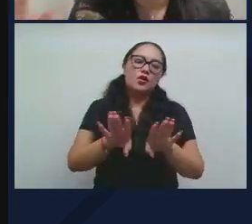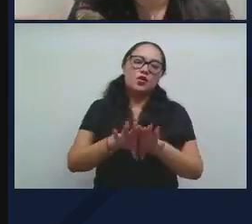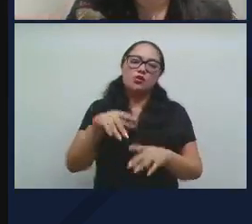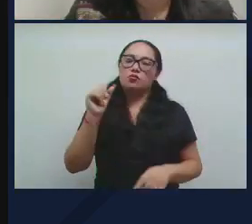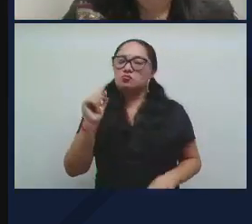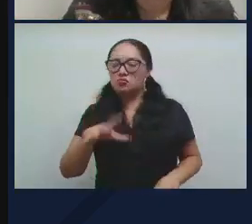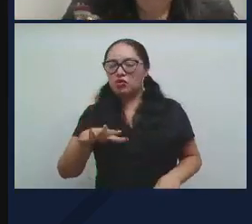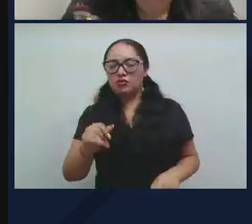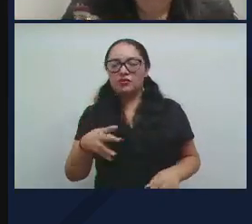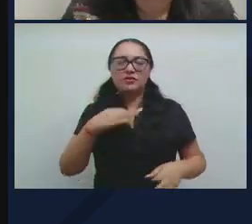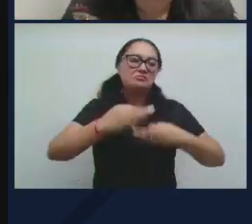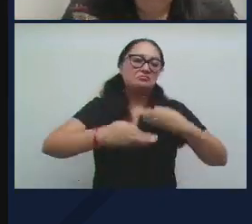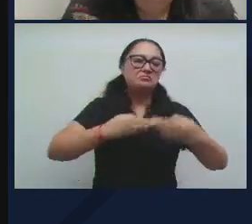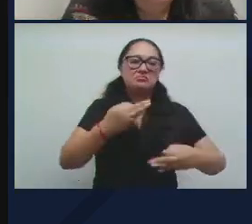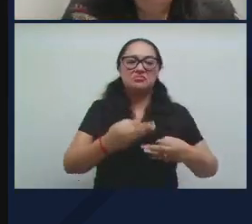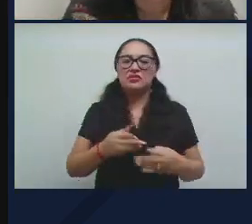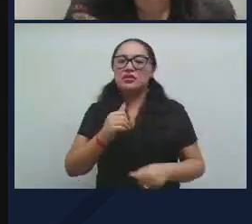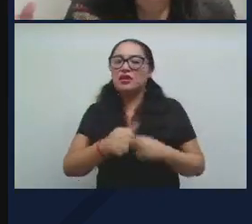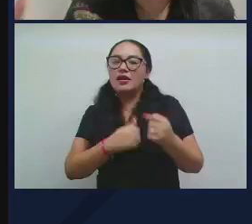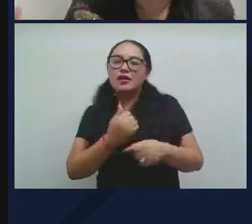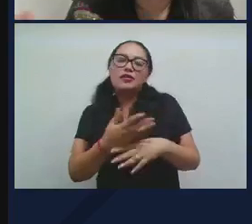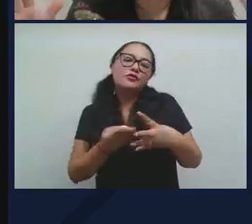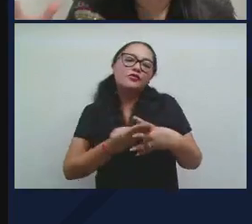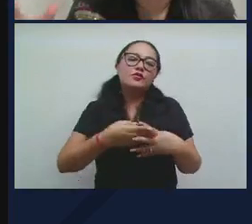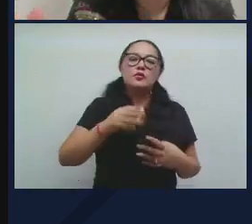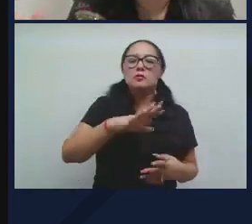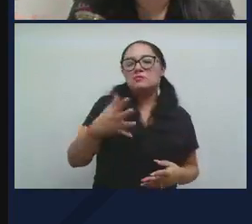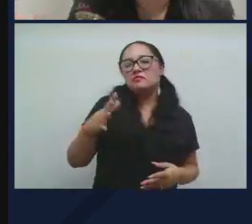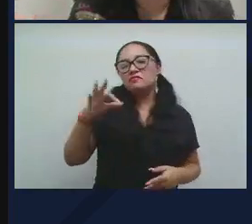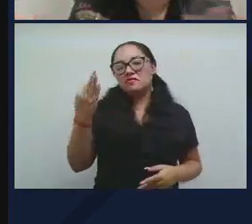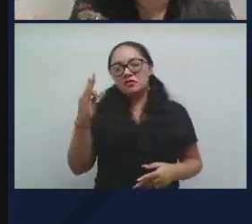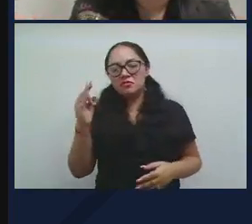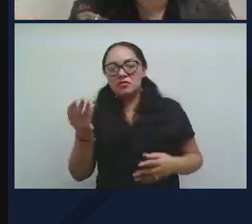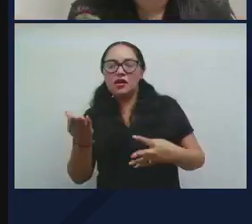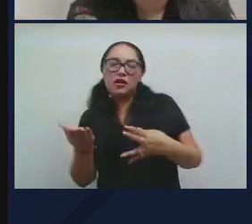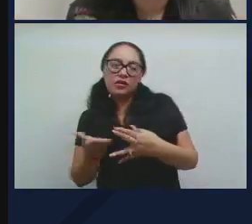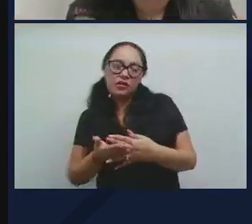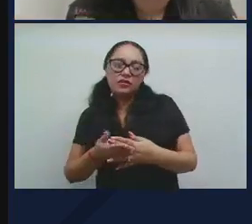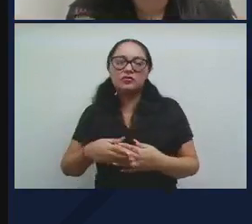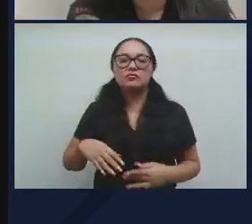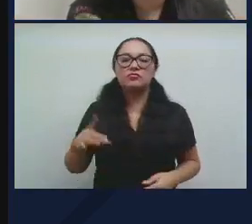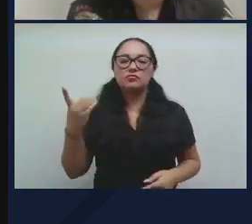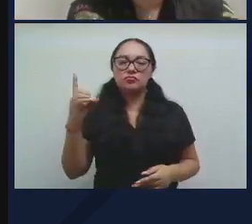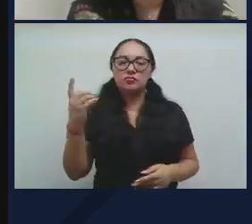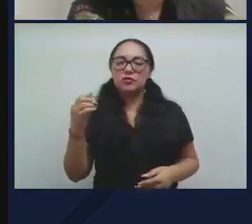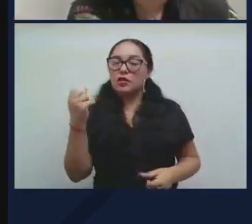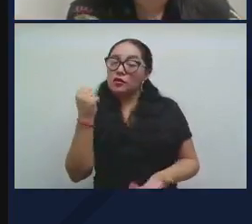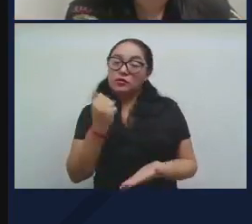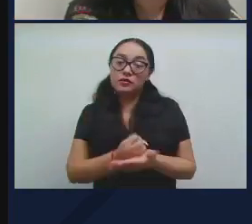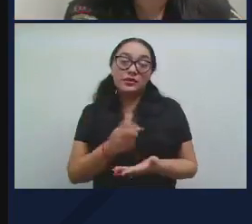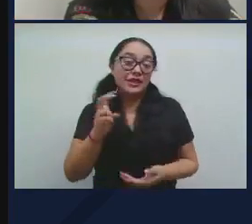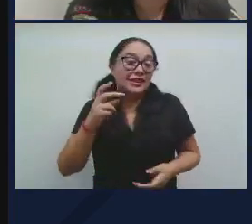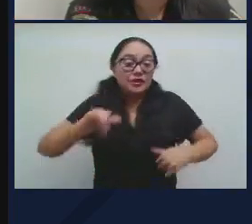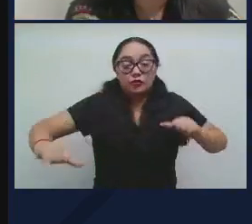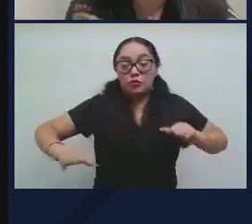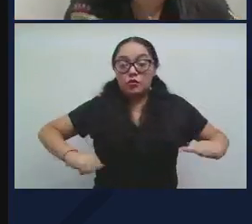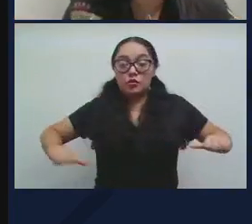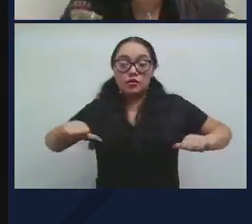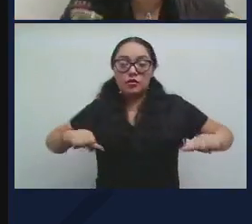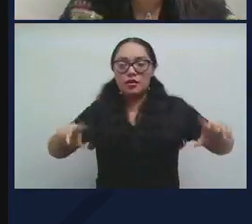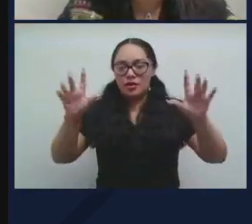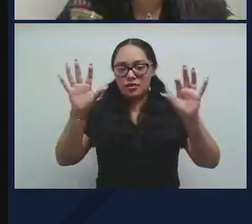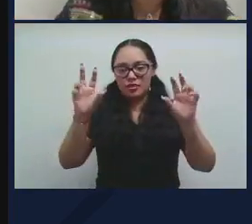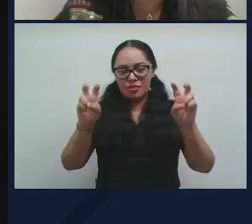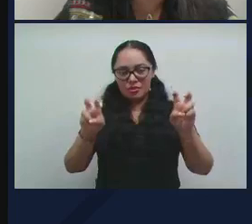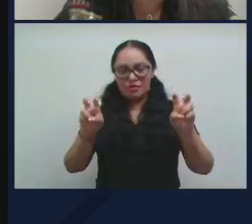de febrero, mediados de diciembre, ¿no? No solo es en septiembre, creo que es una actividad y un tema que